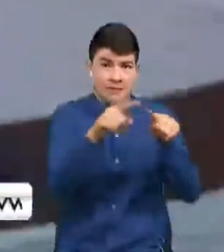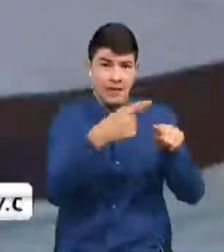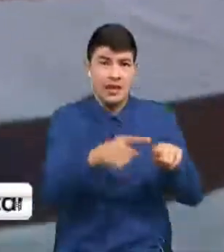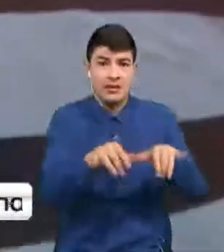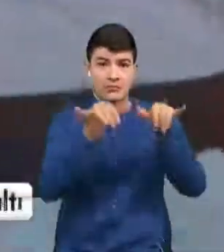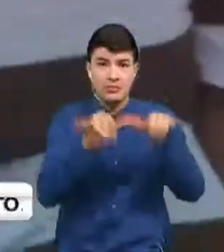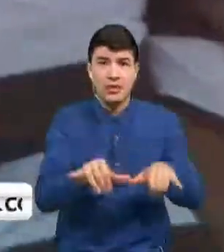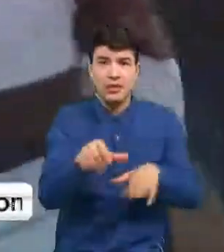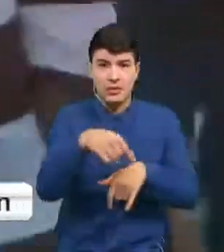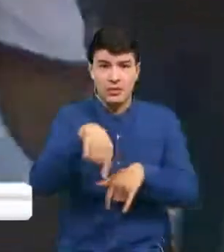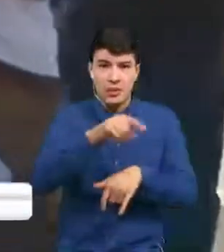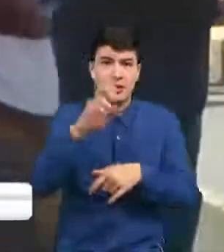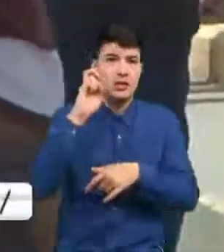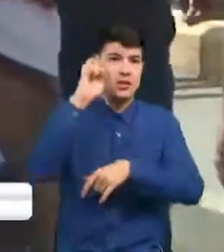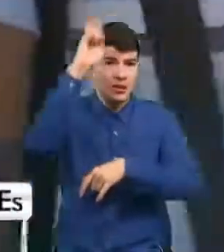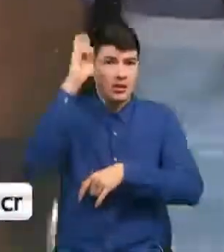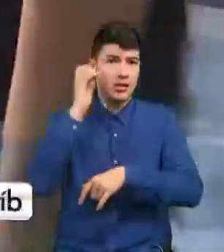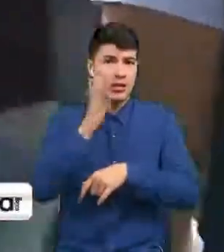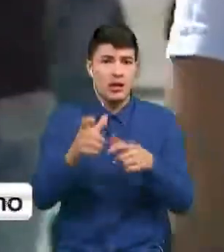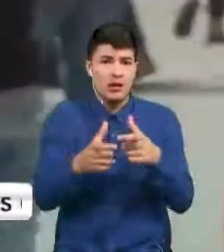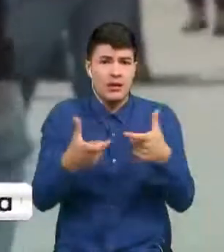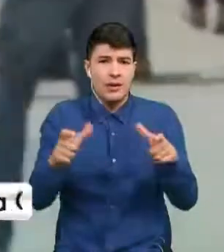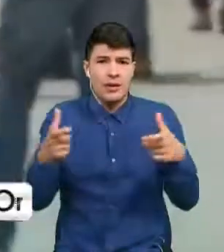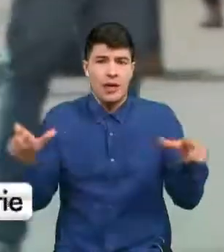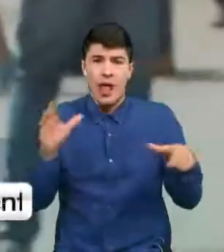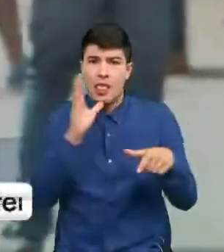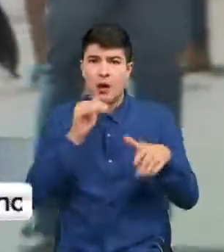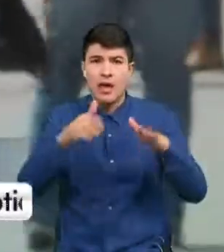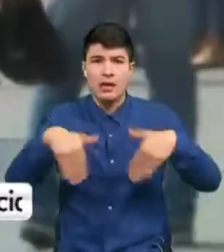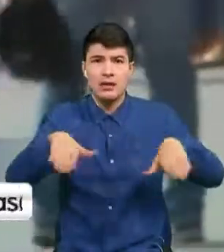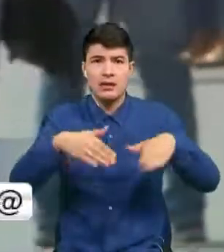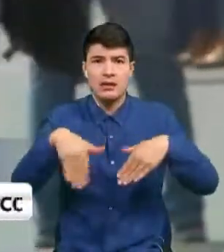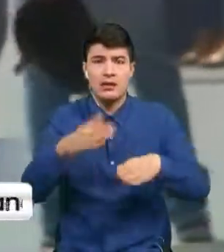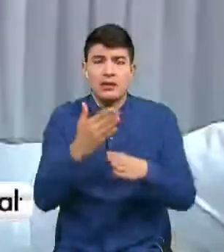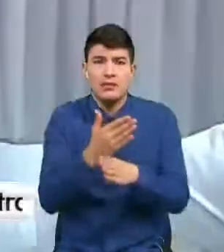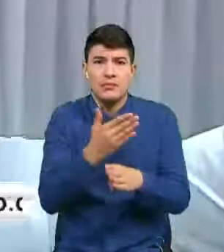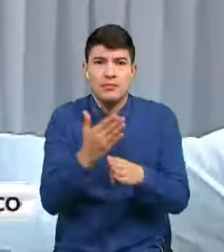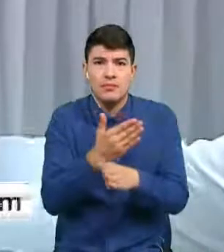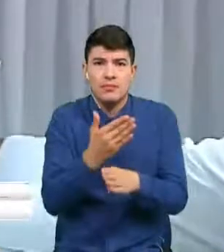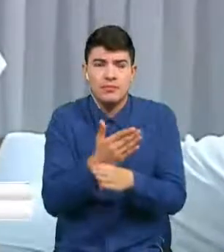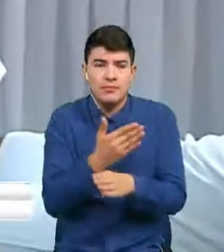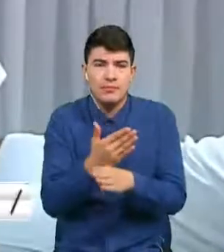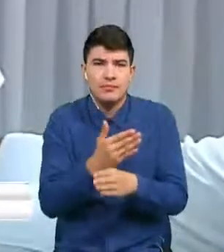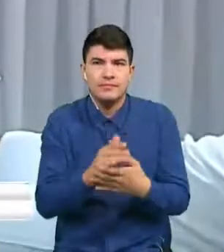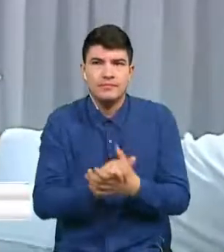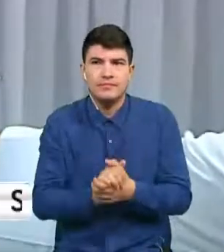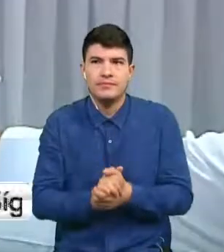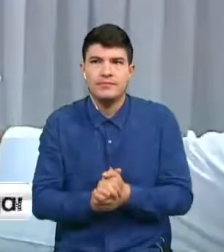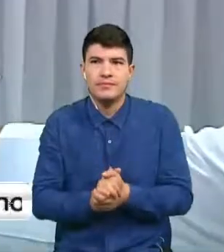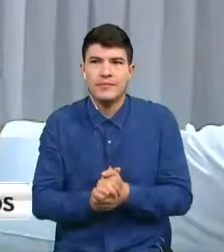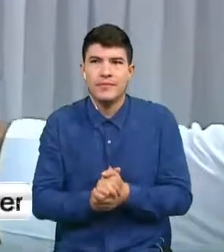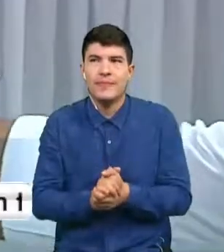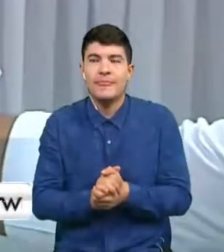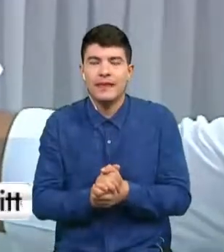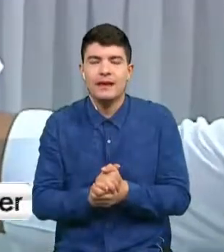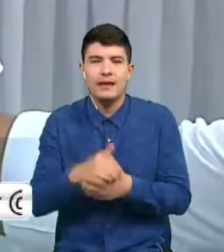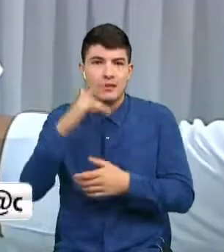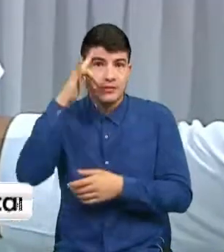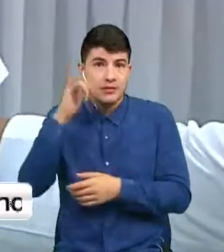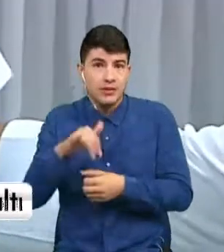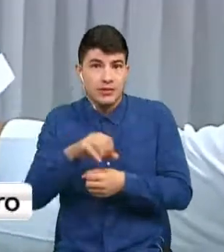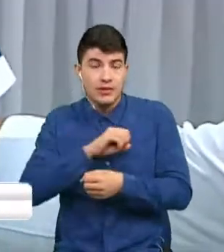la capital nortesantandereana aumentando los índices de pobreza que presenta la ciudad pero creo que las condiciones en nuestra ciudad